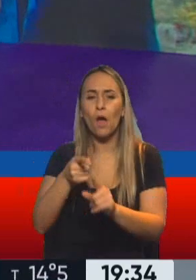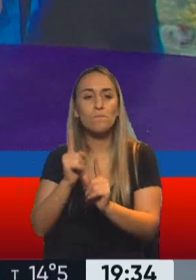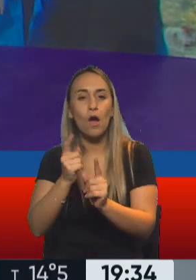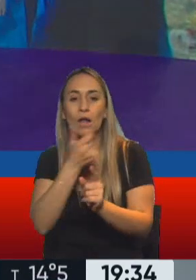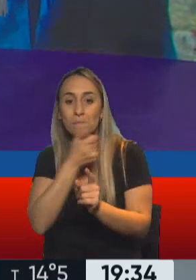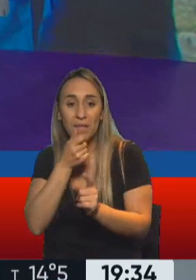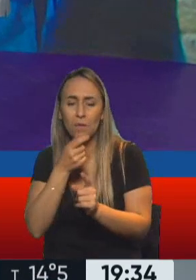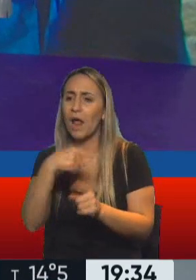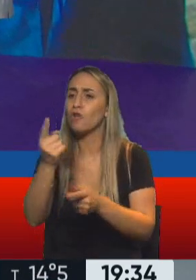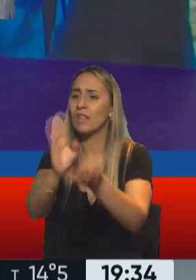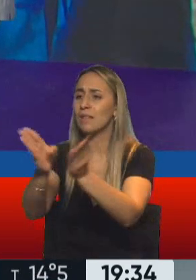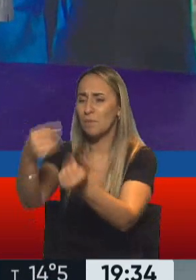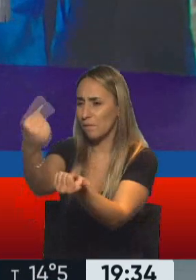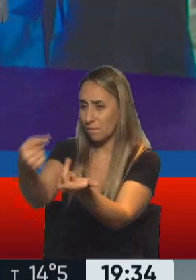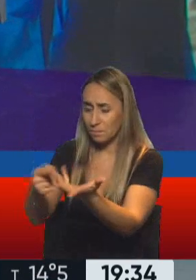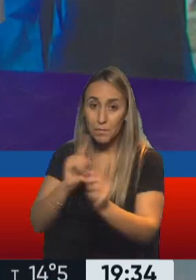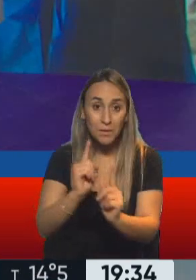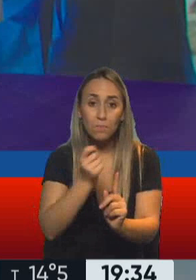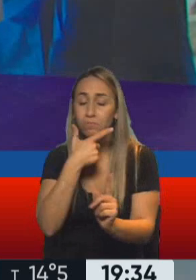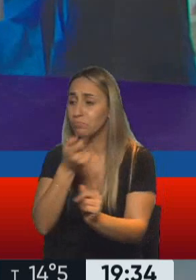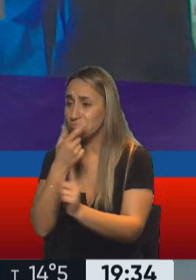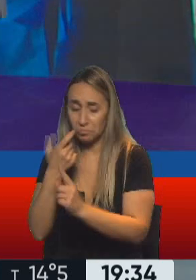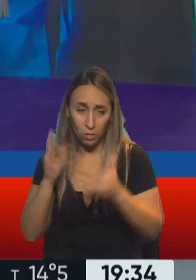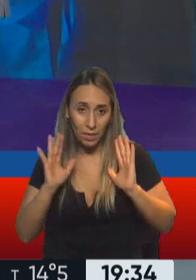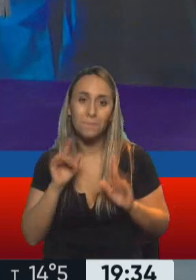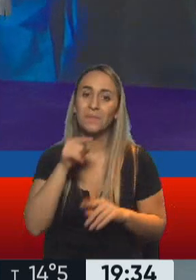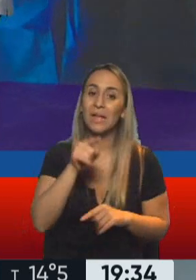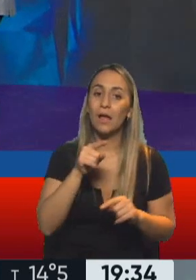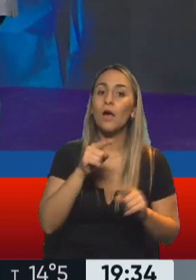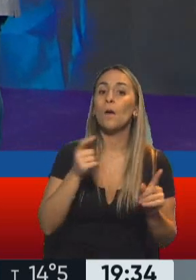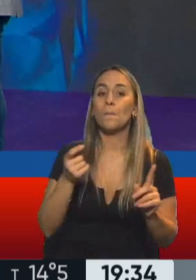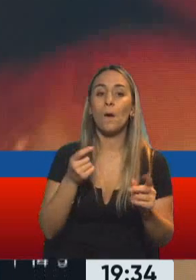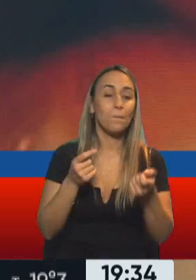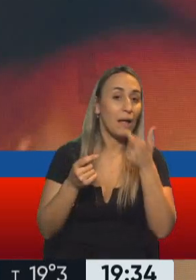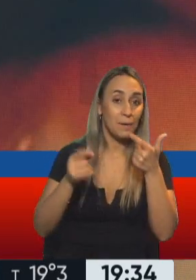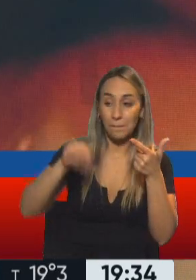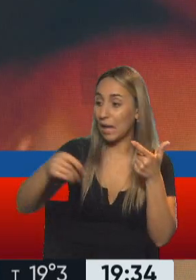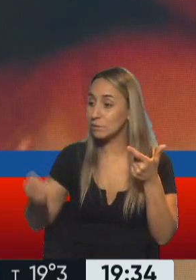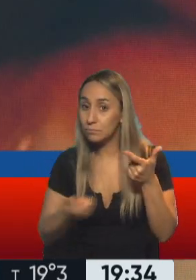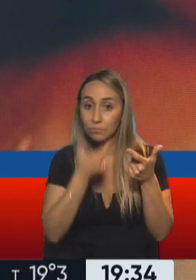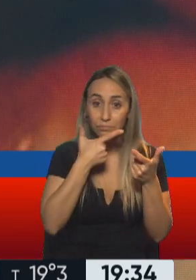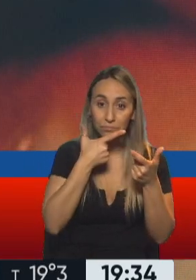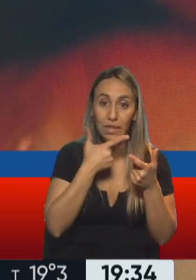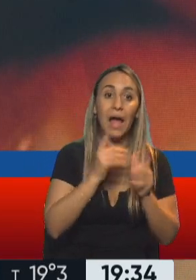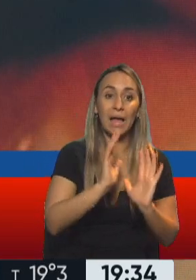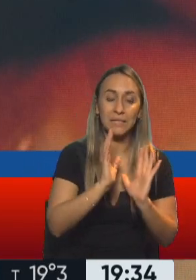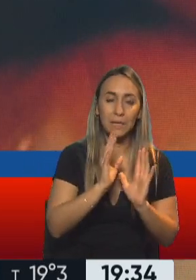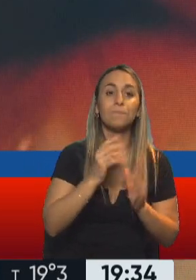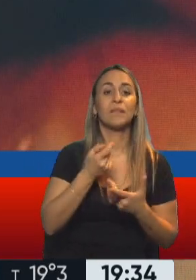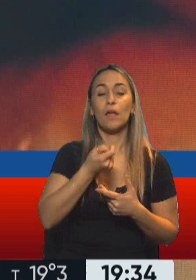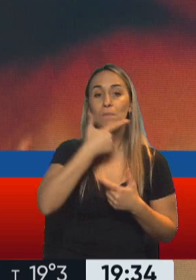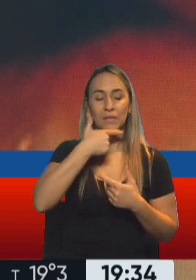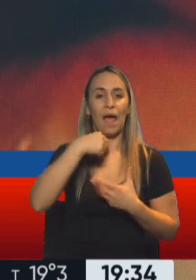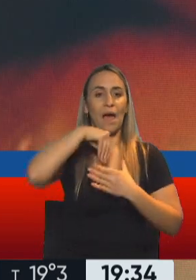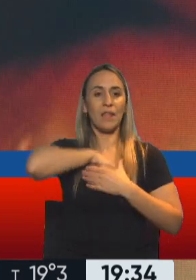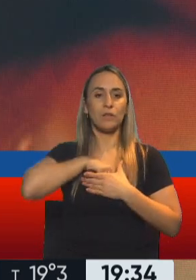Y sumada a esta droga, aumenta lo que se llama la vida media, o sea, la duración de la droga en el organismo, con lo cual